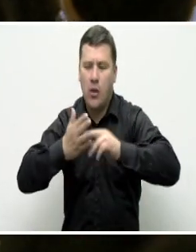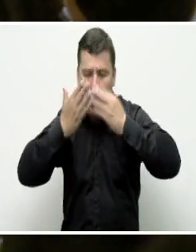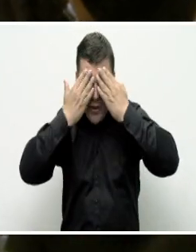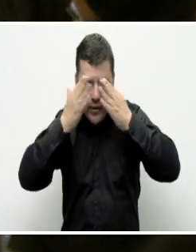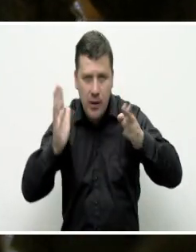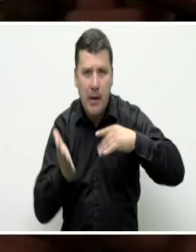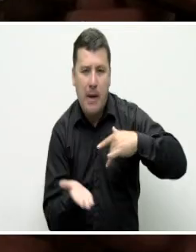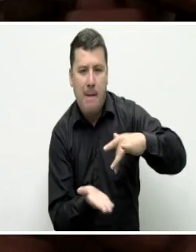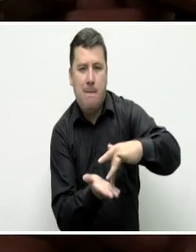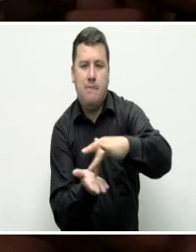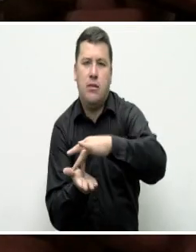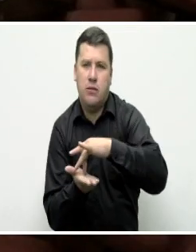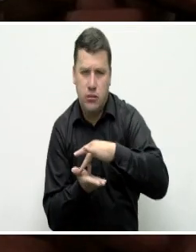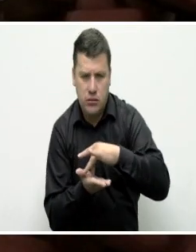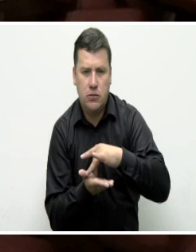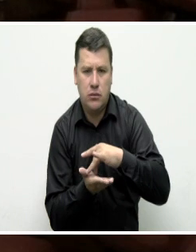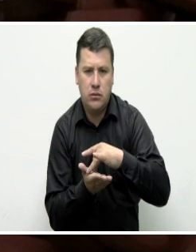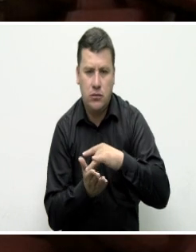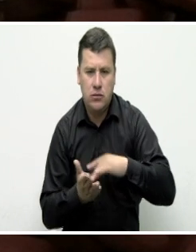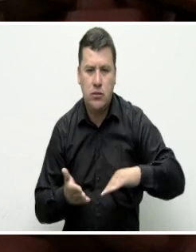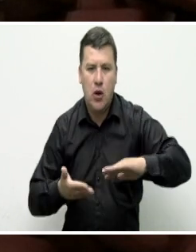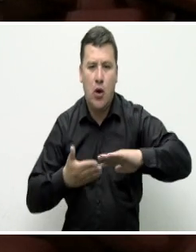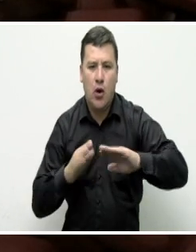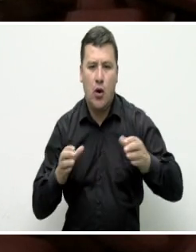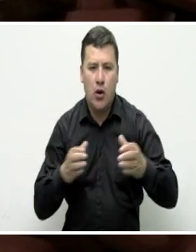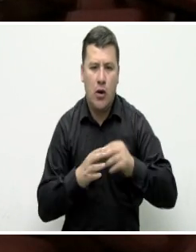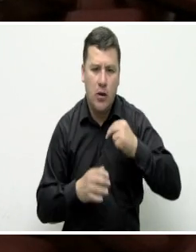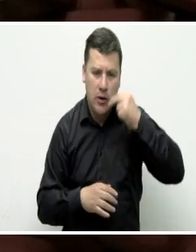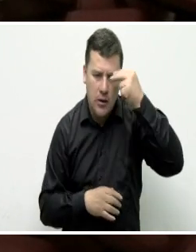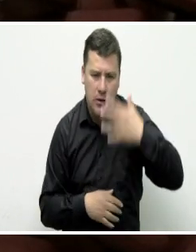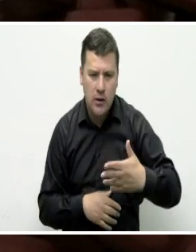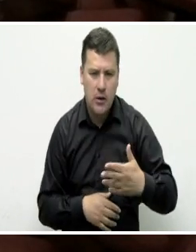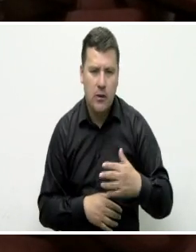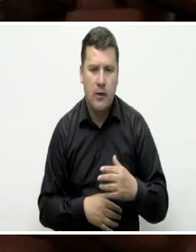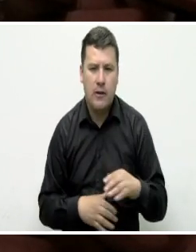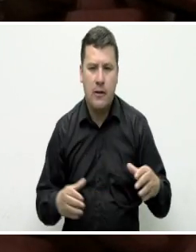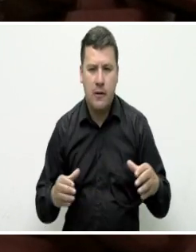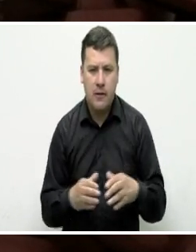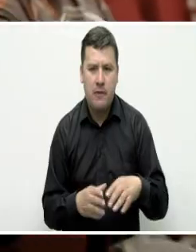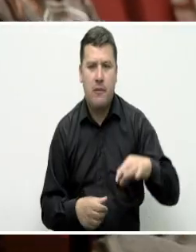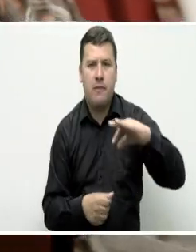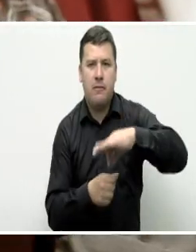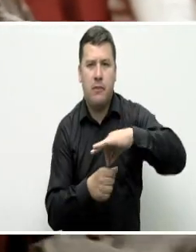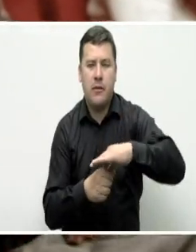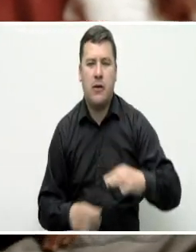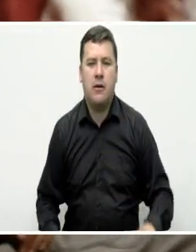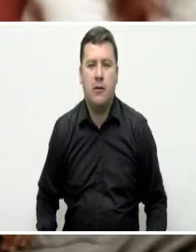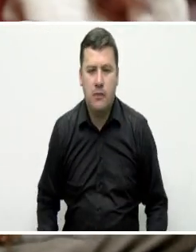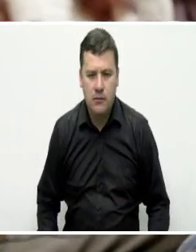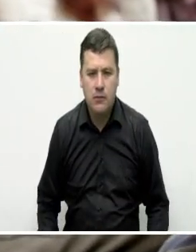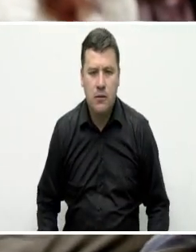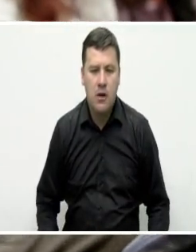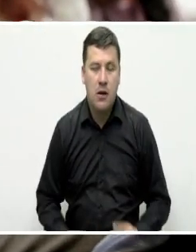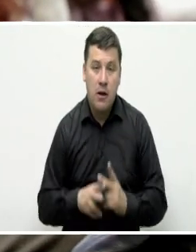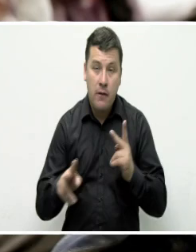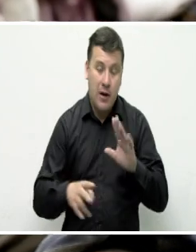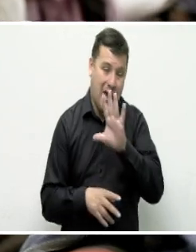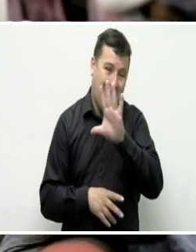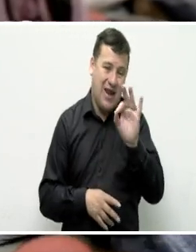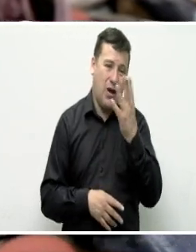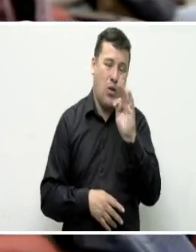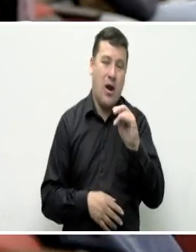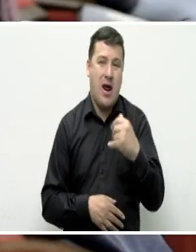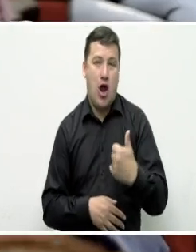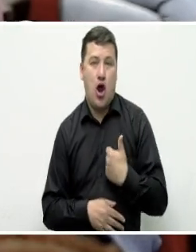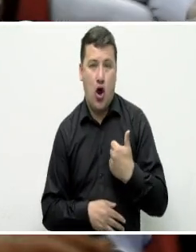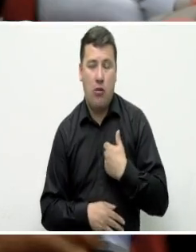la participación, con un sector de la población históricamente apático en asuntos electorales. A la fecha, 540